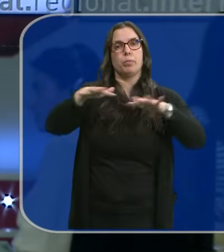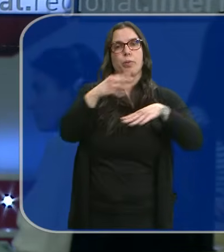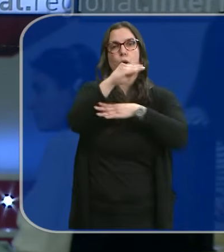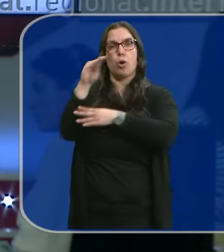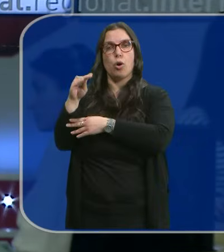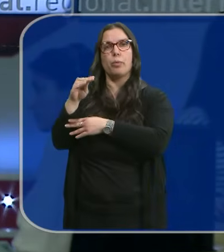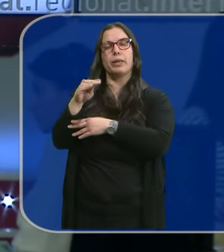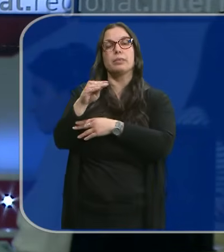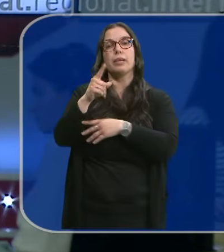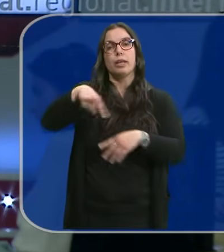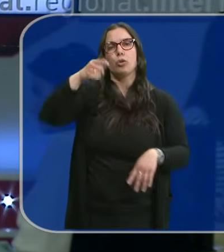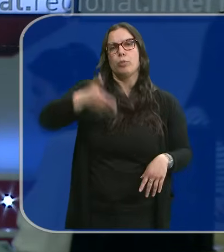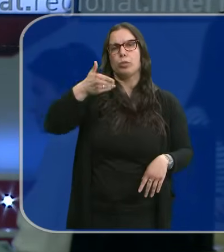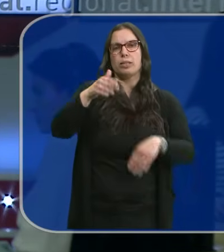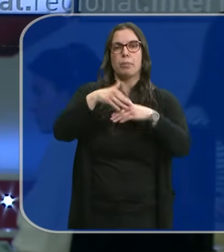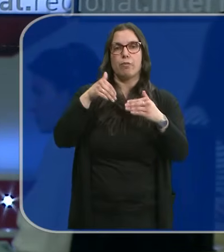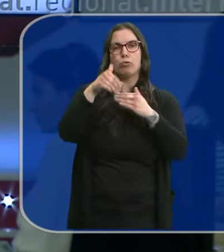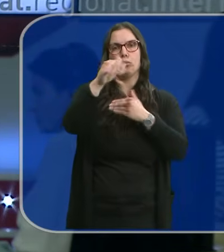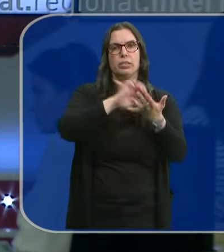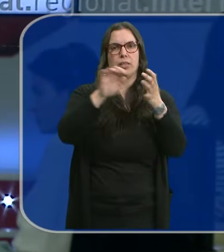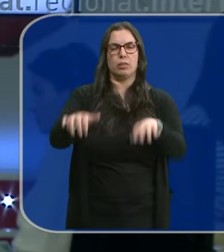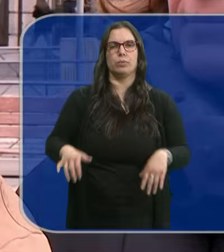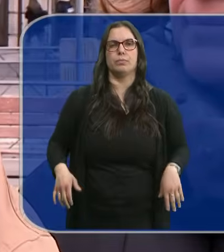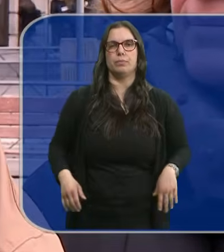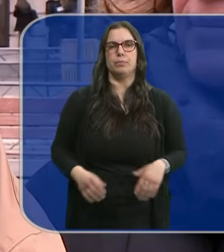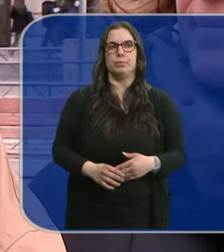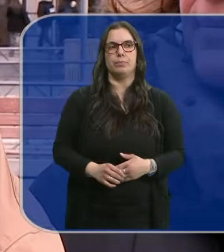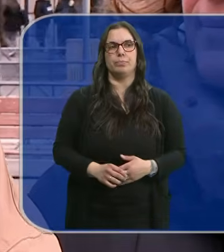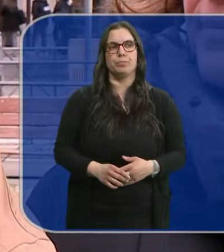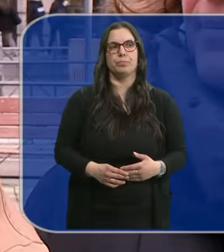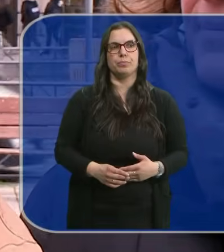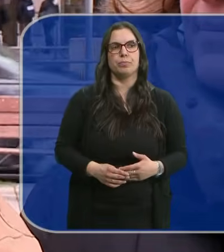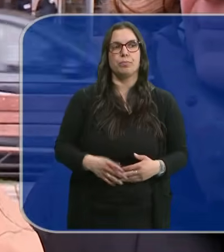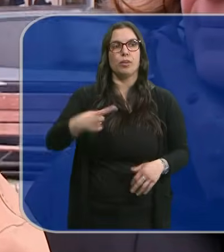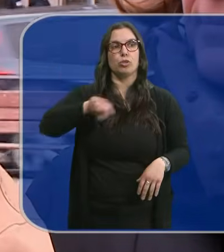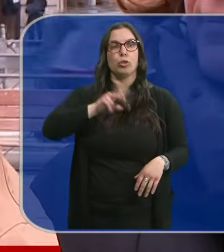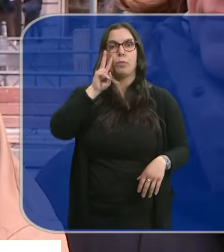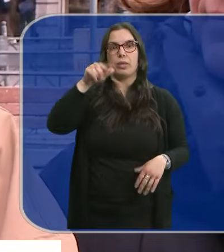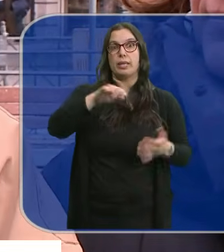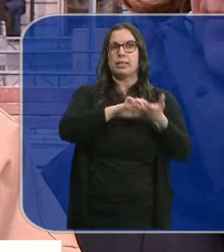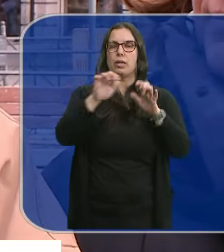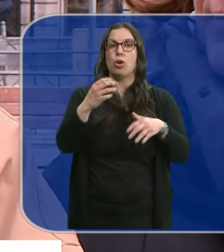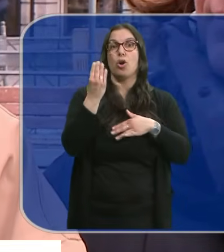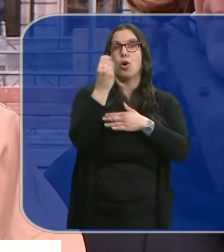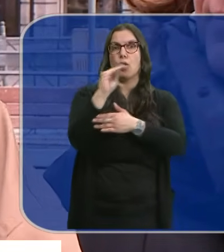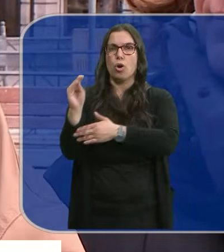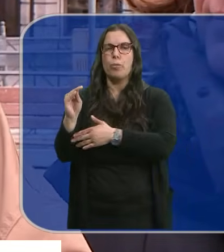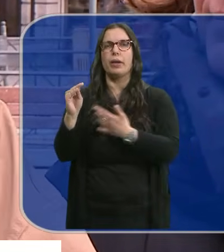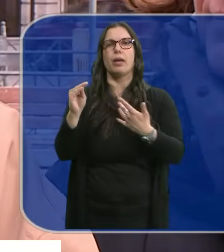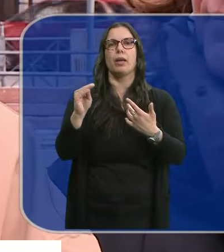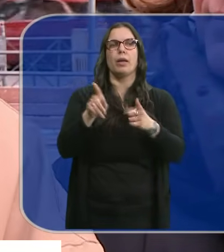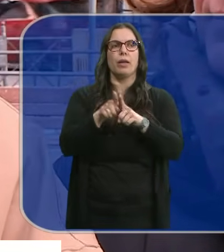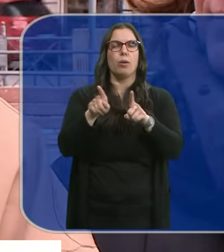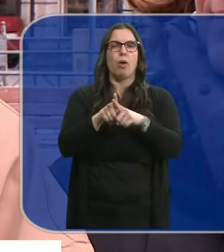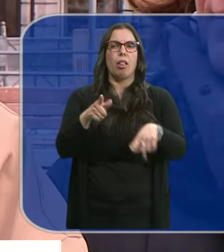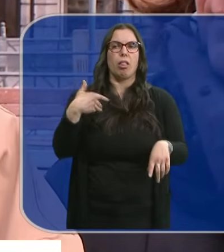de la comunidad, claves, dicen, para el futuro de Castilla y León. Vemos en Castilla y León que los jóvenes, entre el abstencionismo